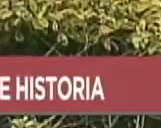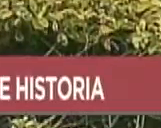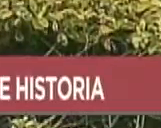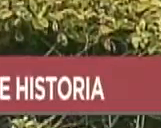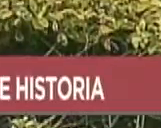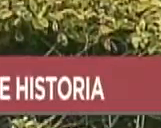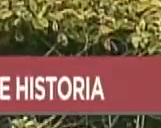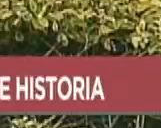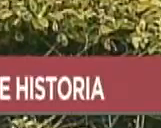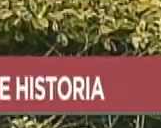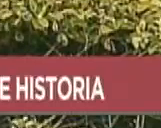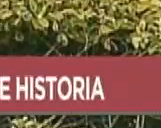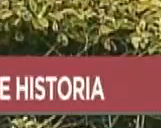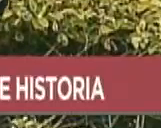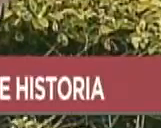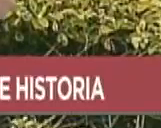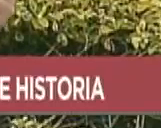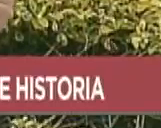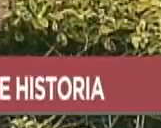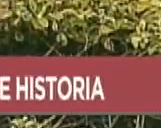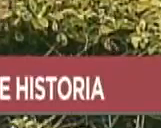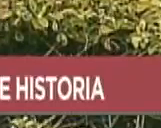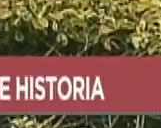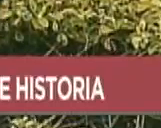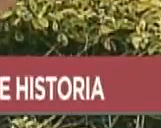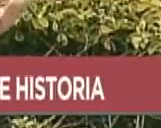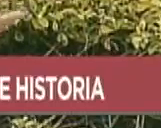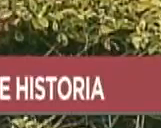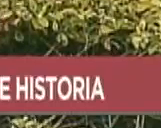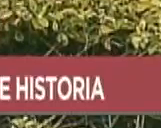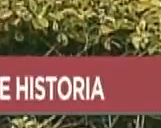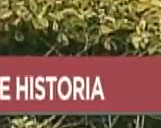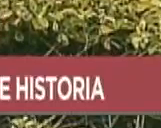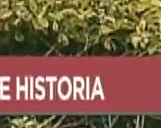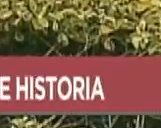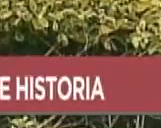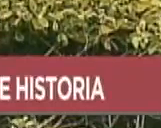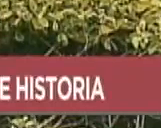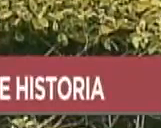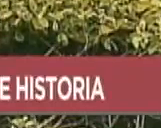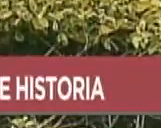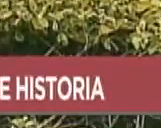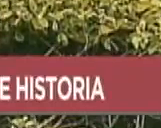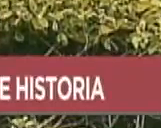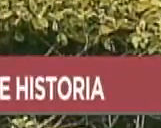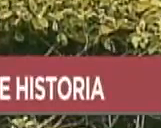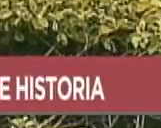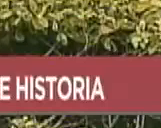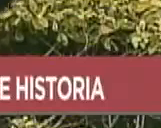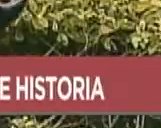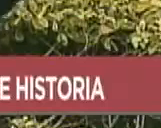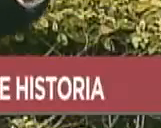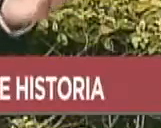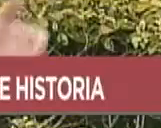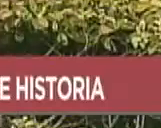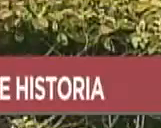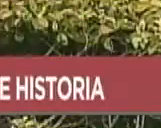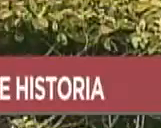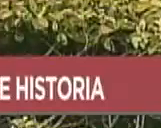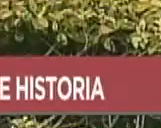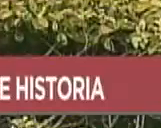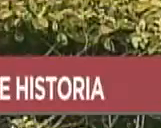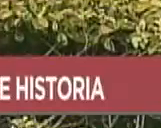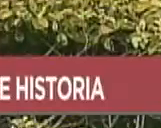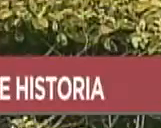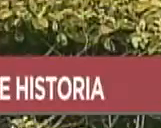a la que fueron sometidos tenemos la propia lucha por la independencia las características de ese movimiento revolucionario independentista que